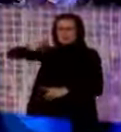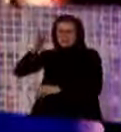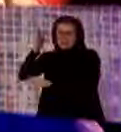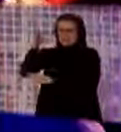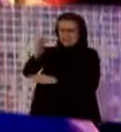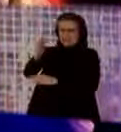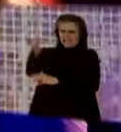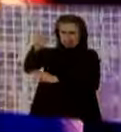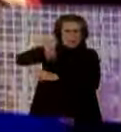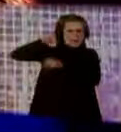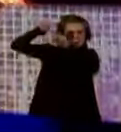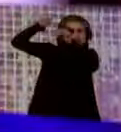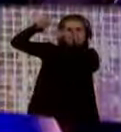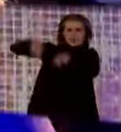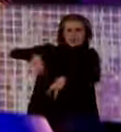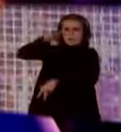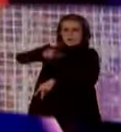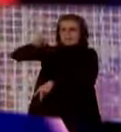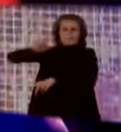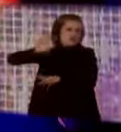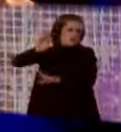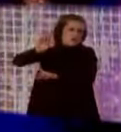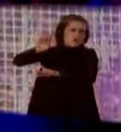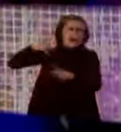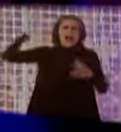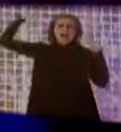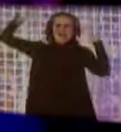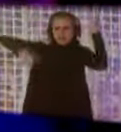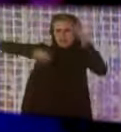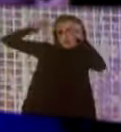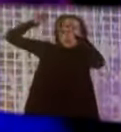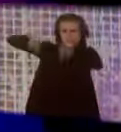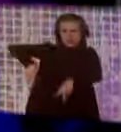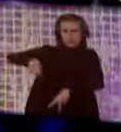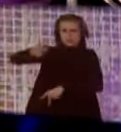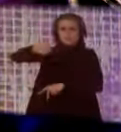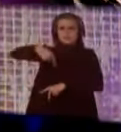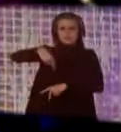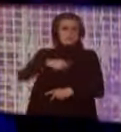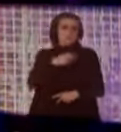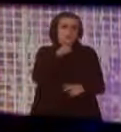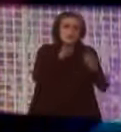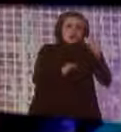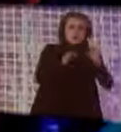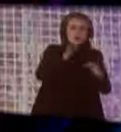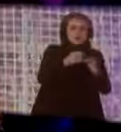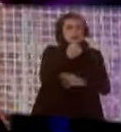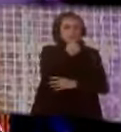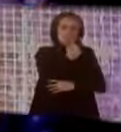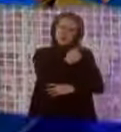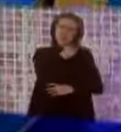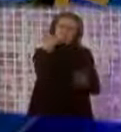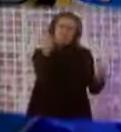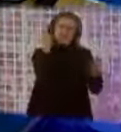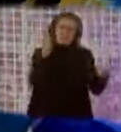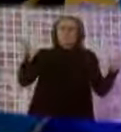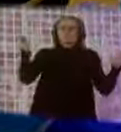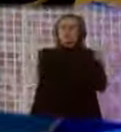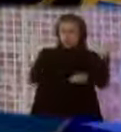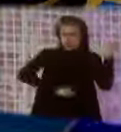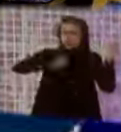criminales peores que los animales a los que juzgan yo les p lo mano